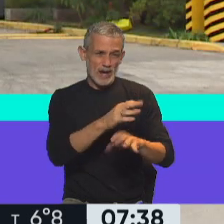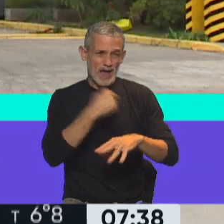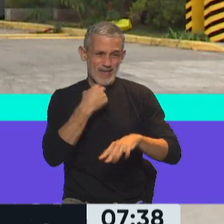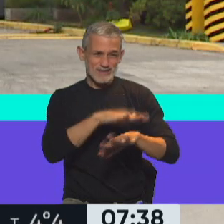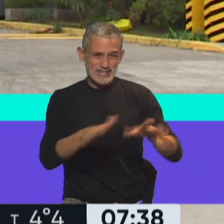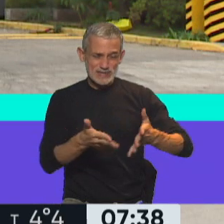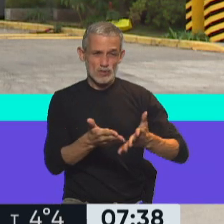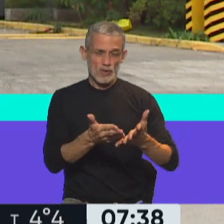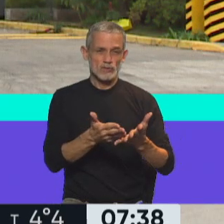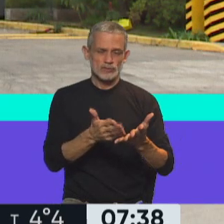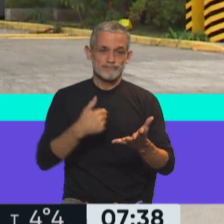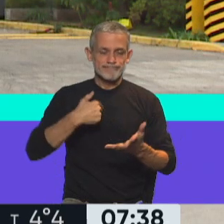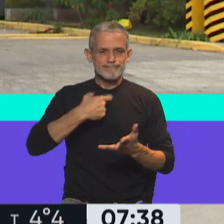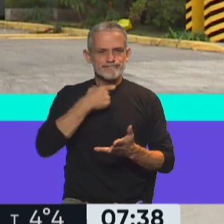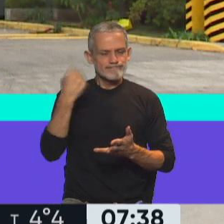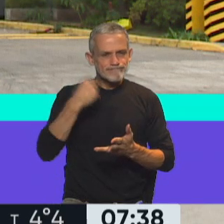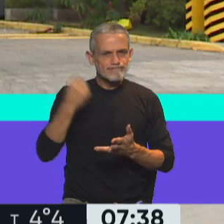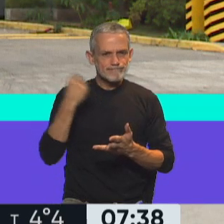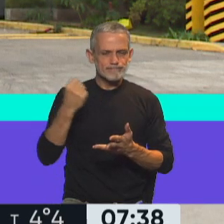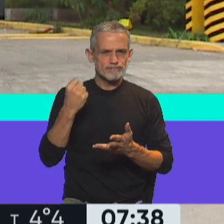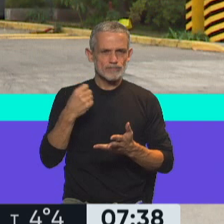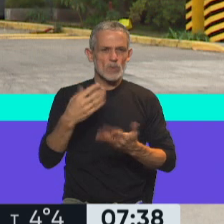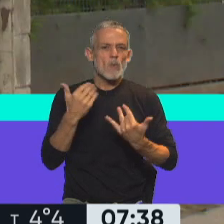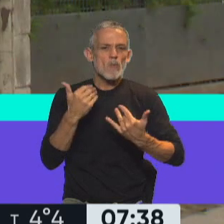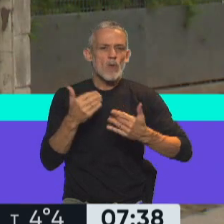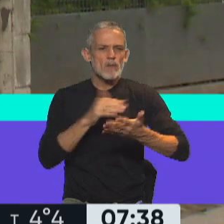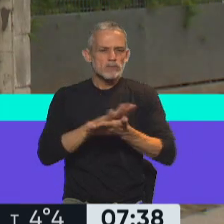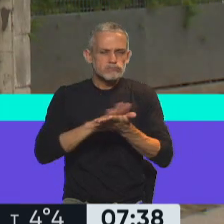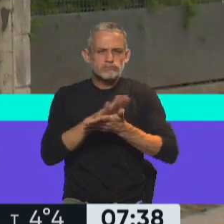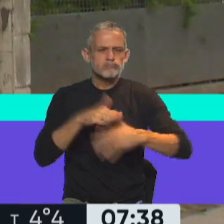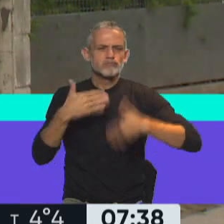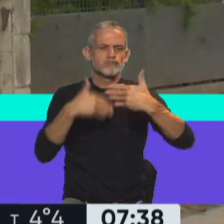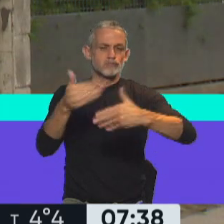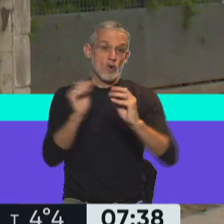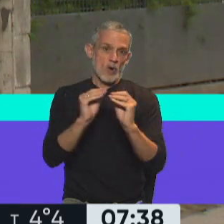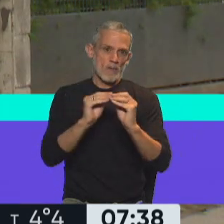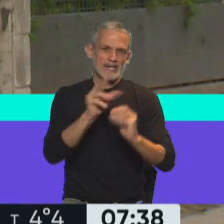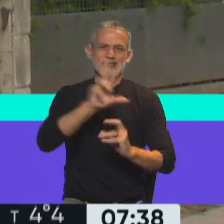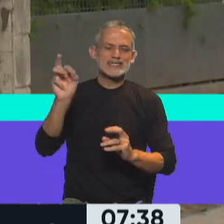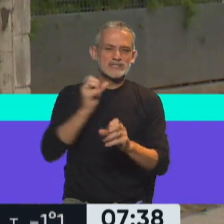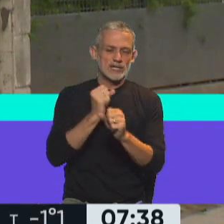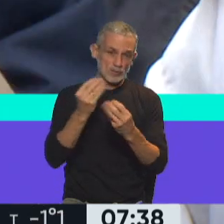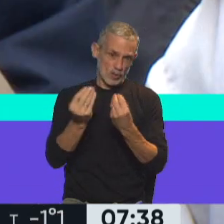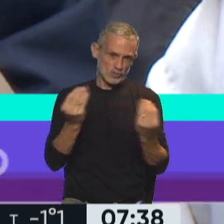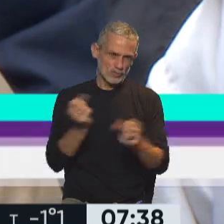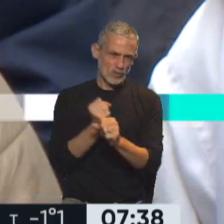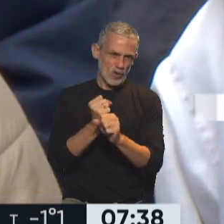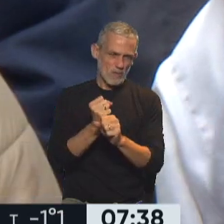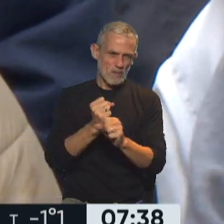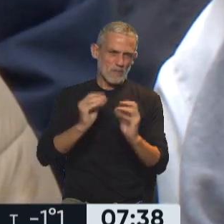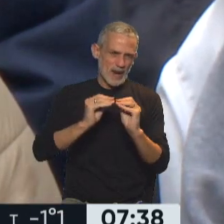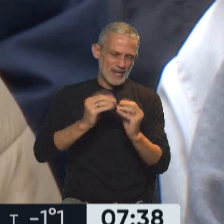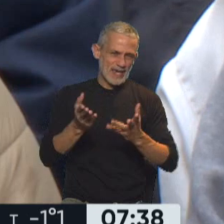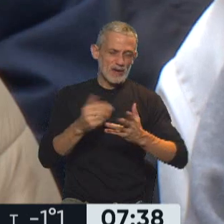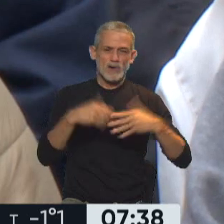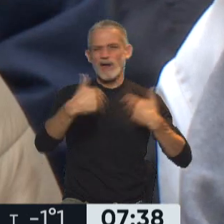nosotros queremos realmente que pueda salir todo esto adelante, mis compañeros, mis 300 compañeros también, que